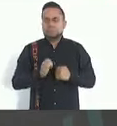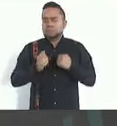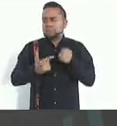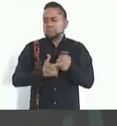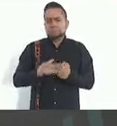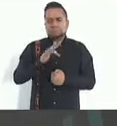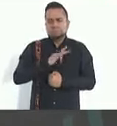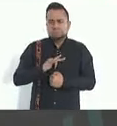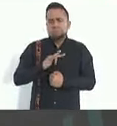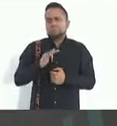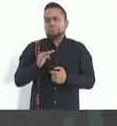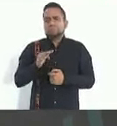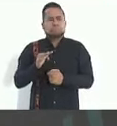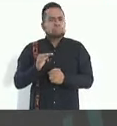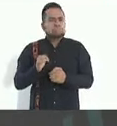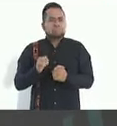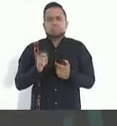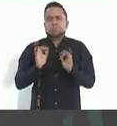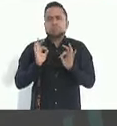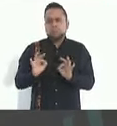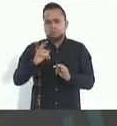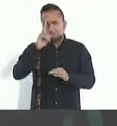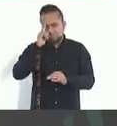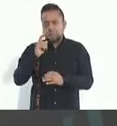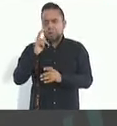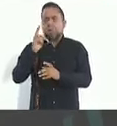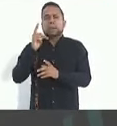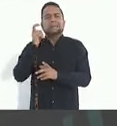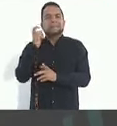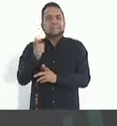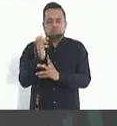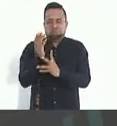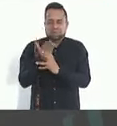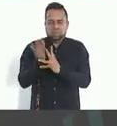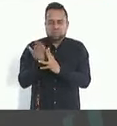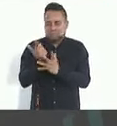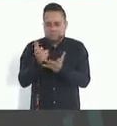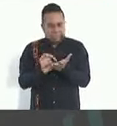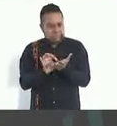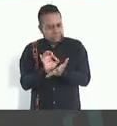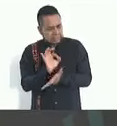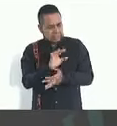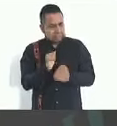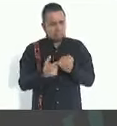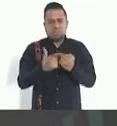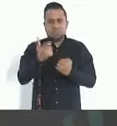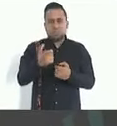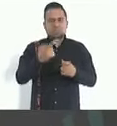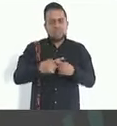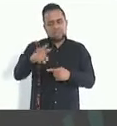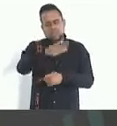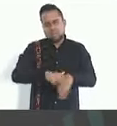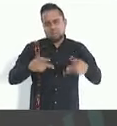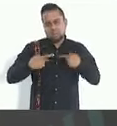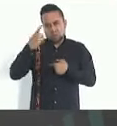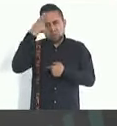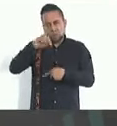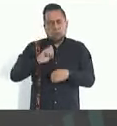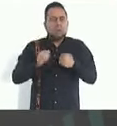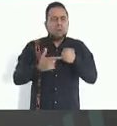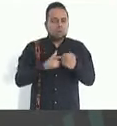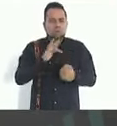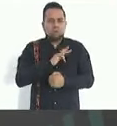cantidad, una pequeña porción del presupuesto público, que es dinero de todo el pueblo. Les llega cuando